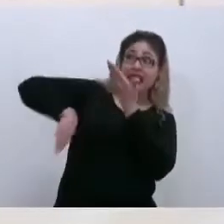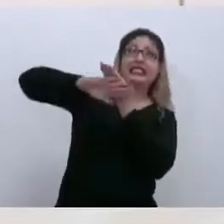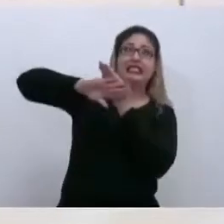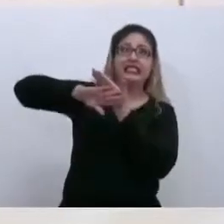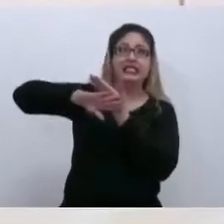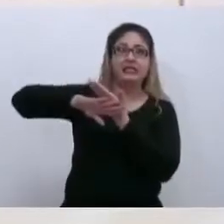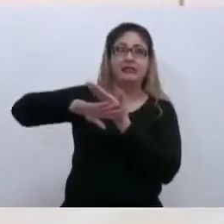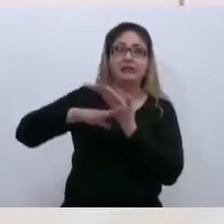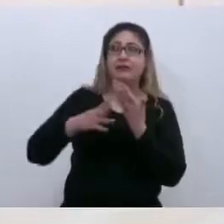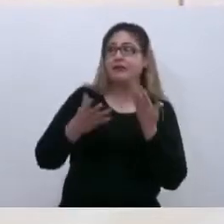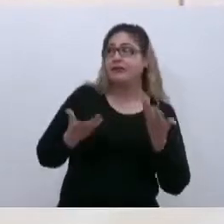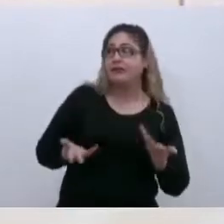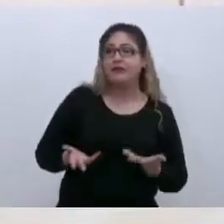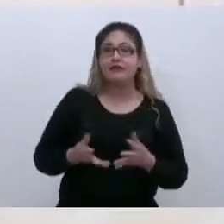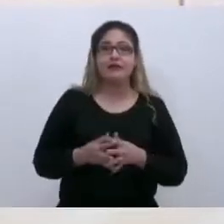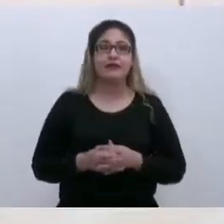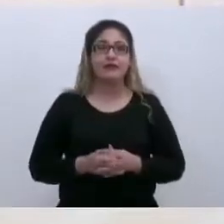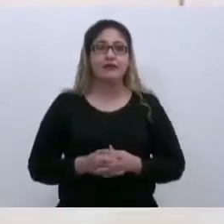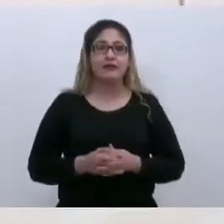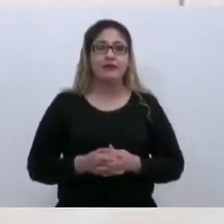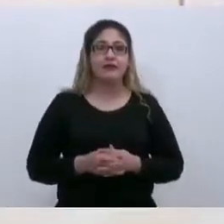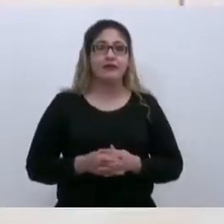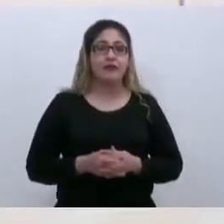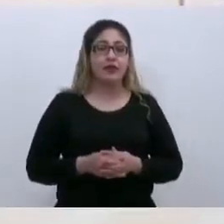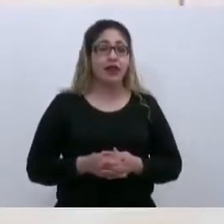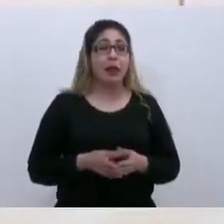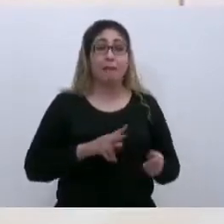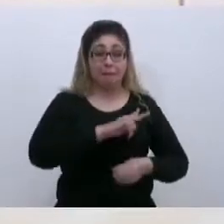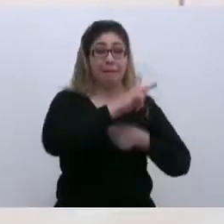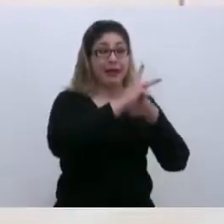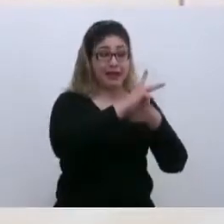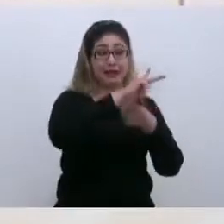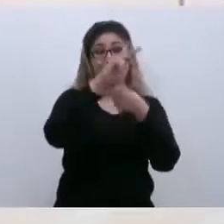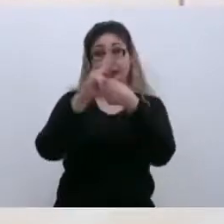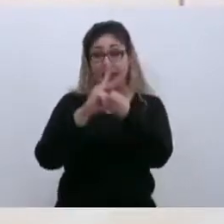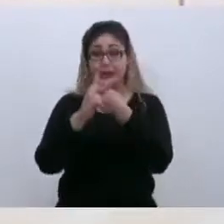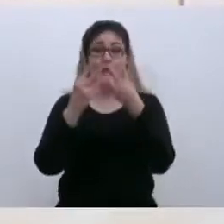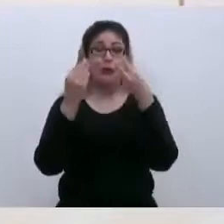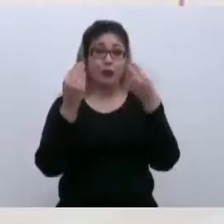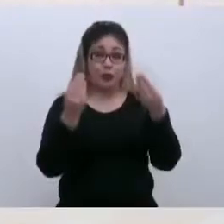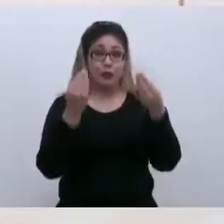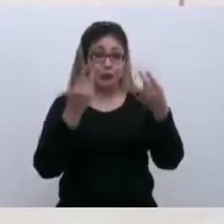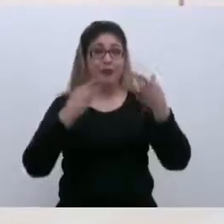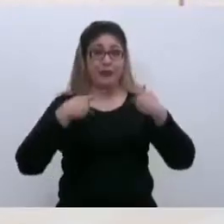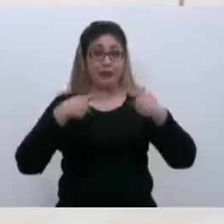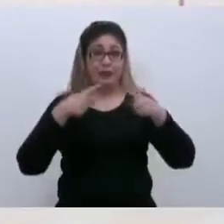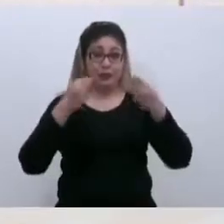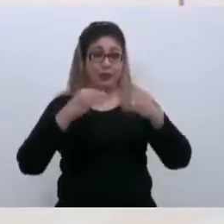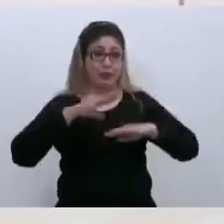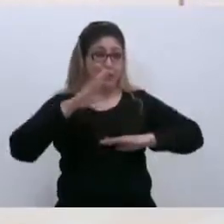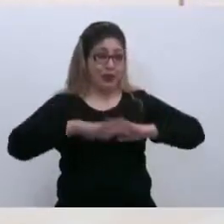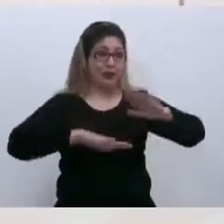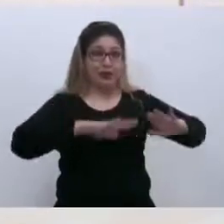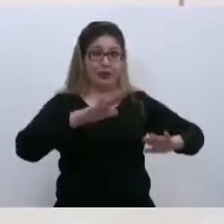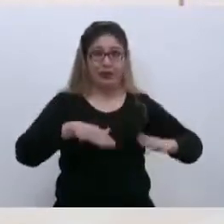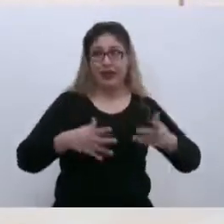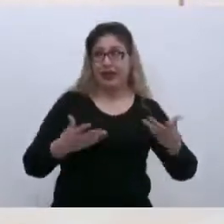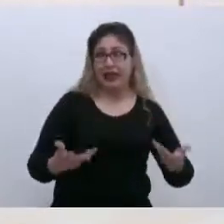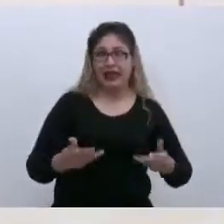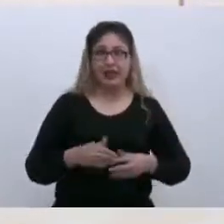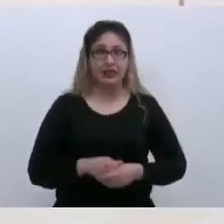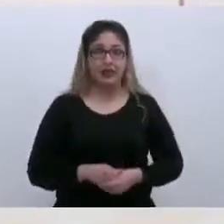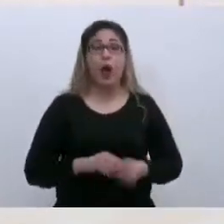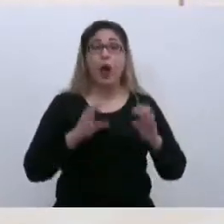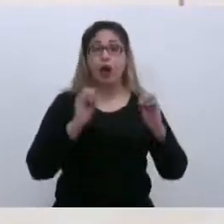como está sucediendo en algunos otros países, donde nosotros vamos para abajo en